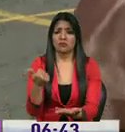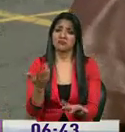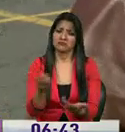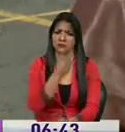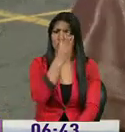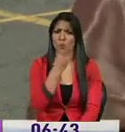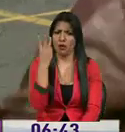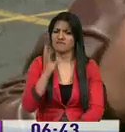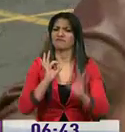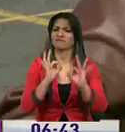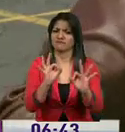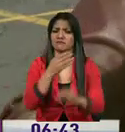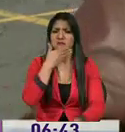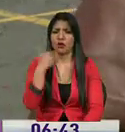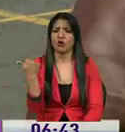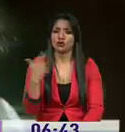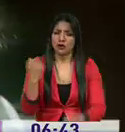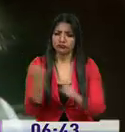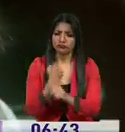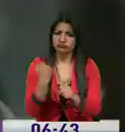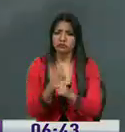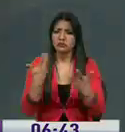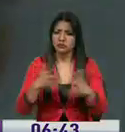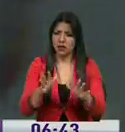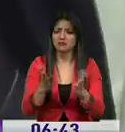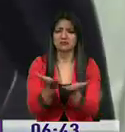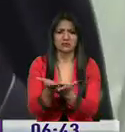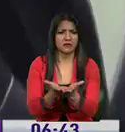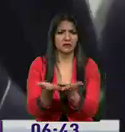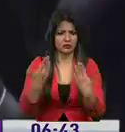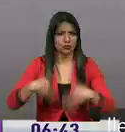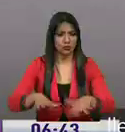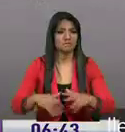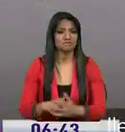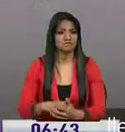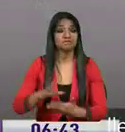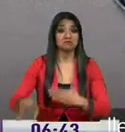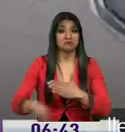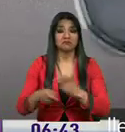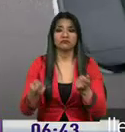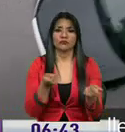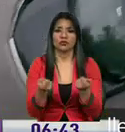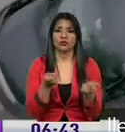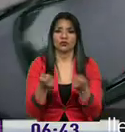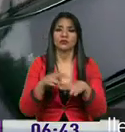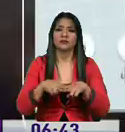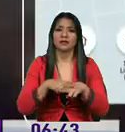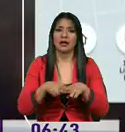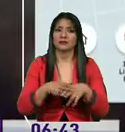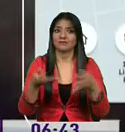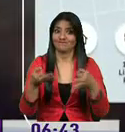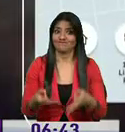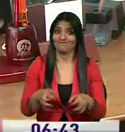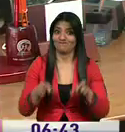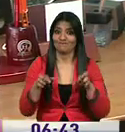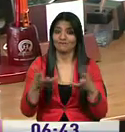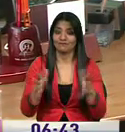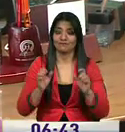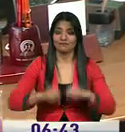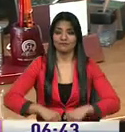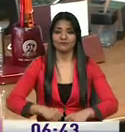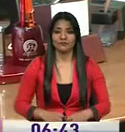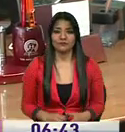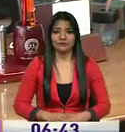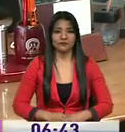aplicativo que ya está trabajando. Esto además de fortalecer los operativos de control para el taxismo no regulado. En Quito